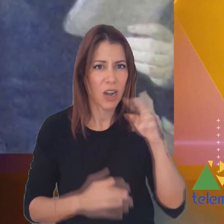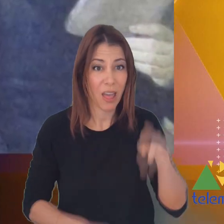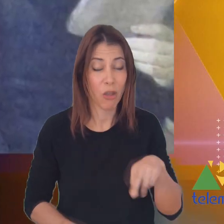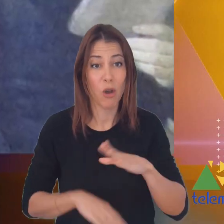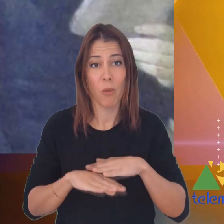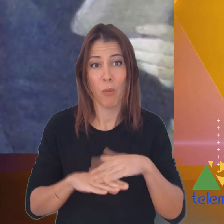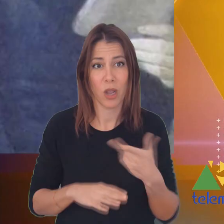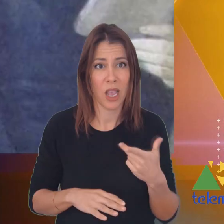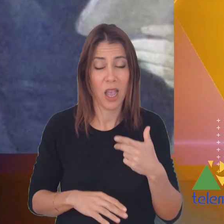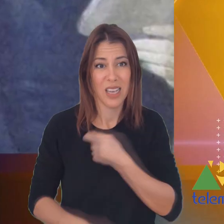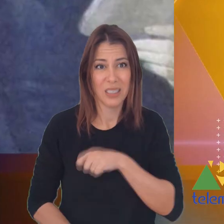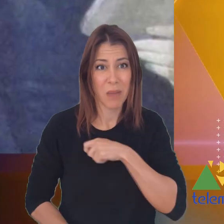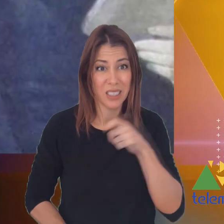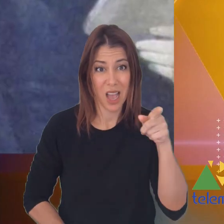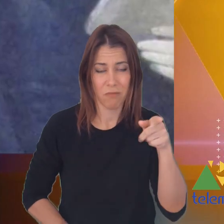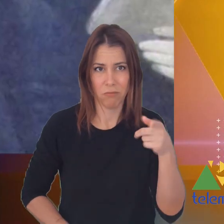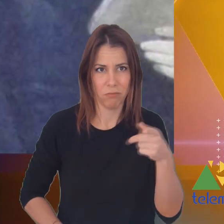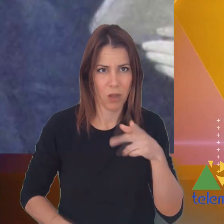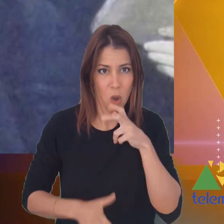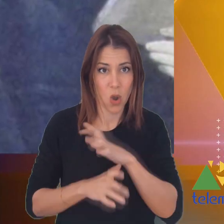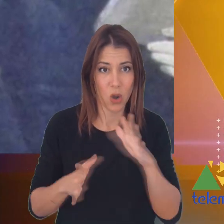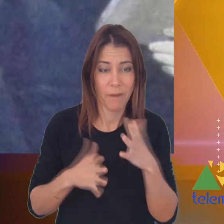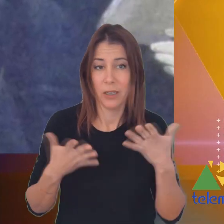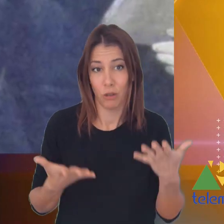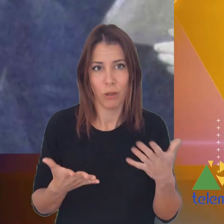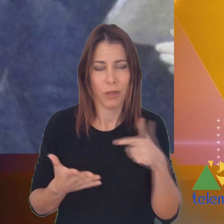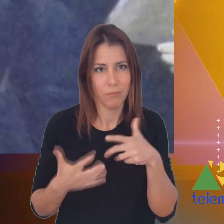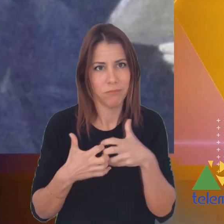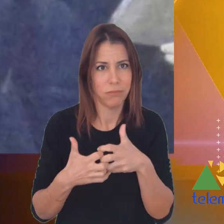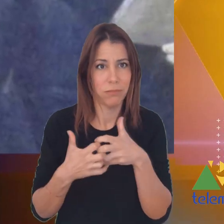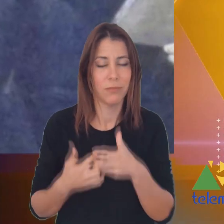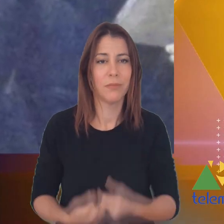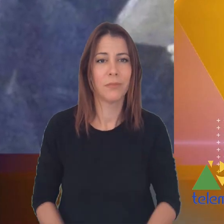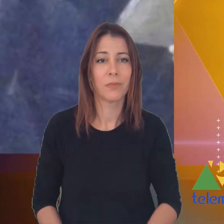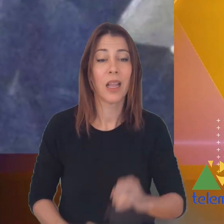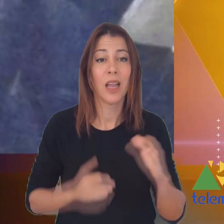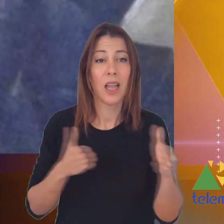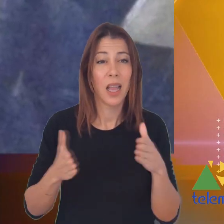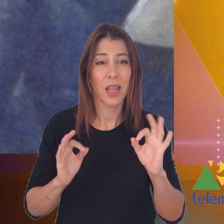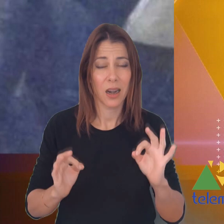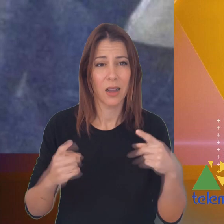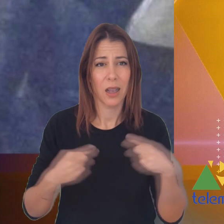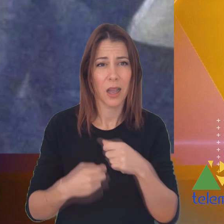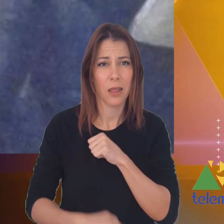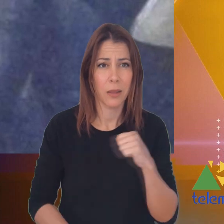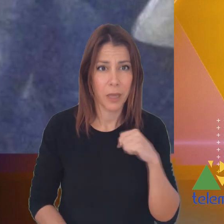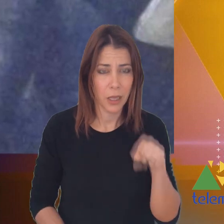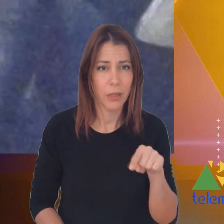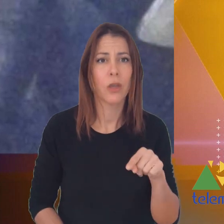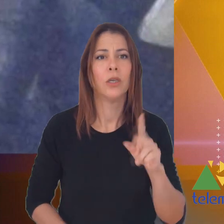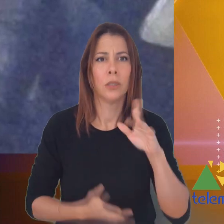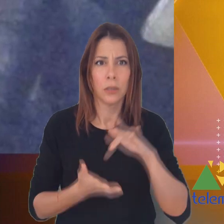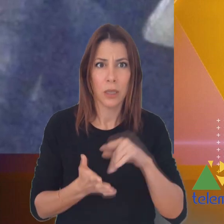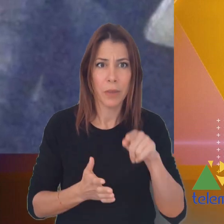VII, España es un auténtico desastre, rey felón, ni más ni menos. En época de la Guerra de Independencia fue subprefecto de Almería, llegó a